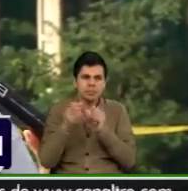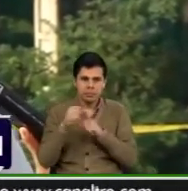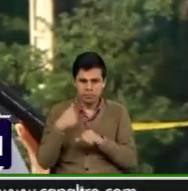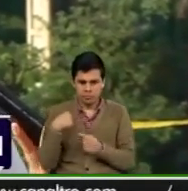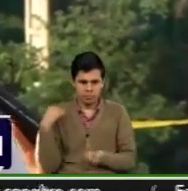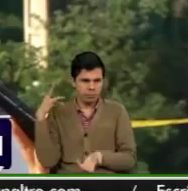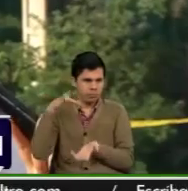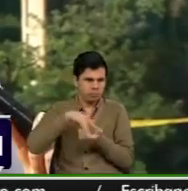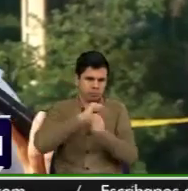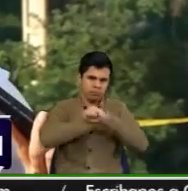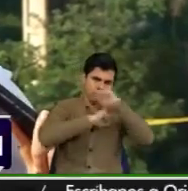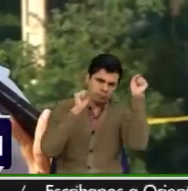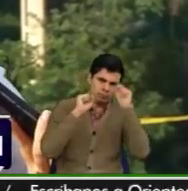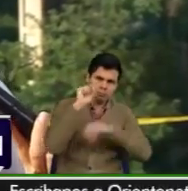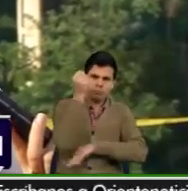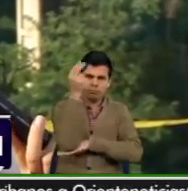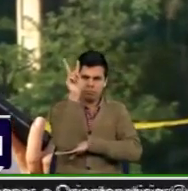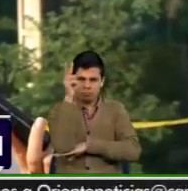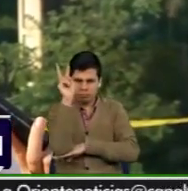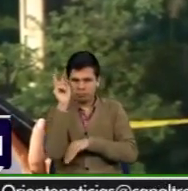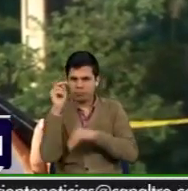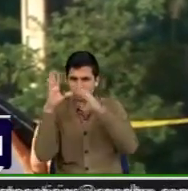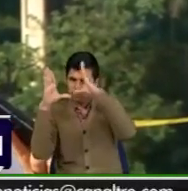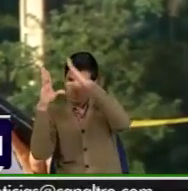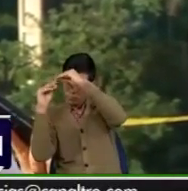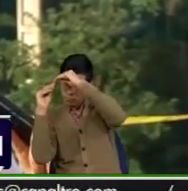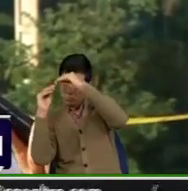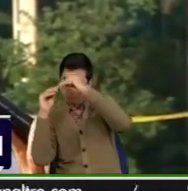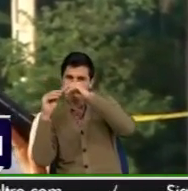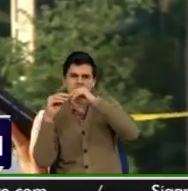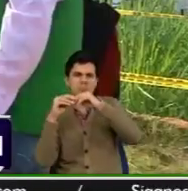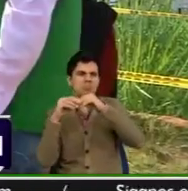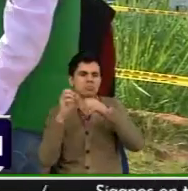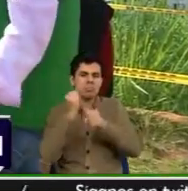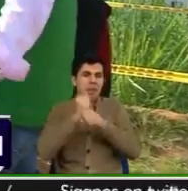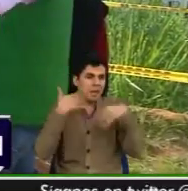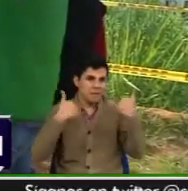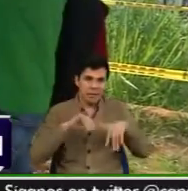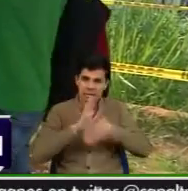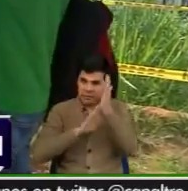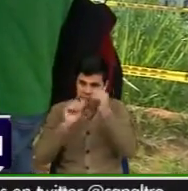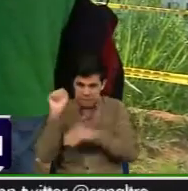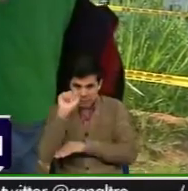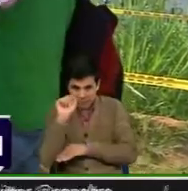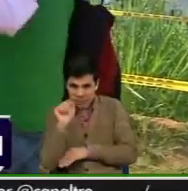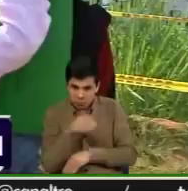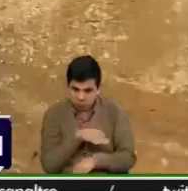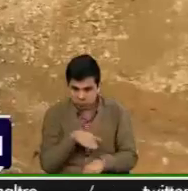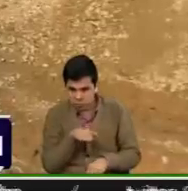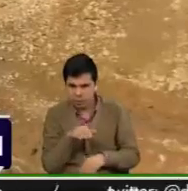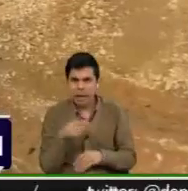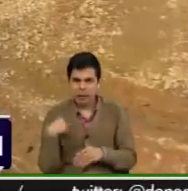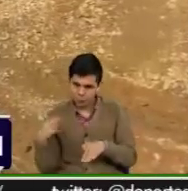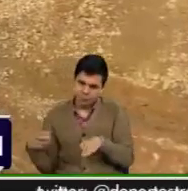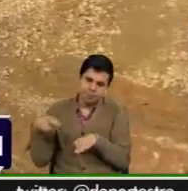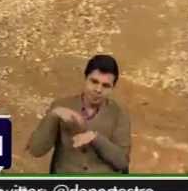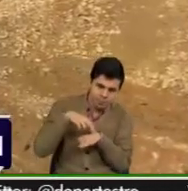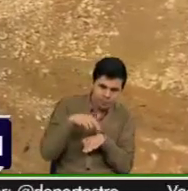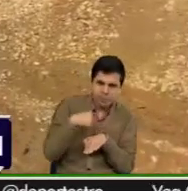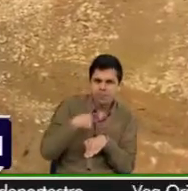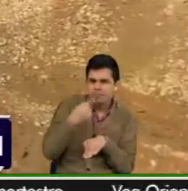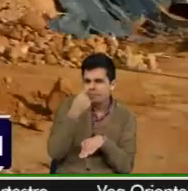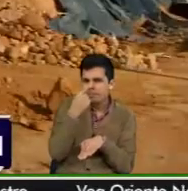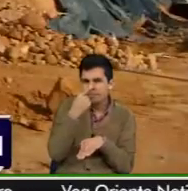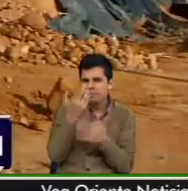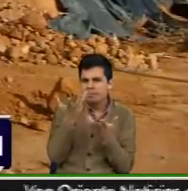pico, por la mañana, al mediodía, y asimismo ya después de que todos salgan de trabajo, porque todavía hay ciertas cosas